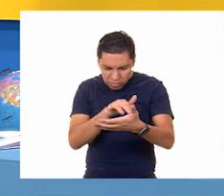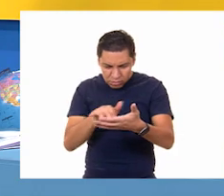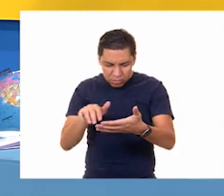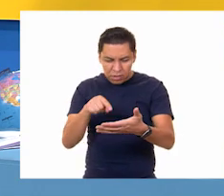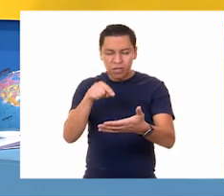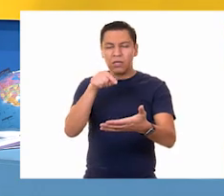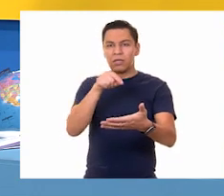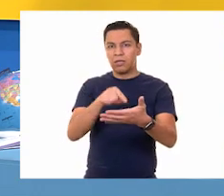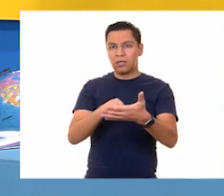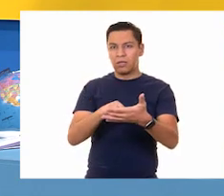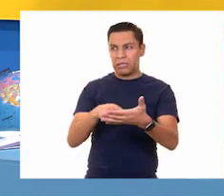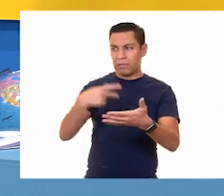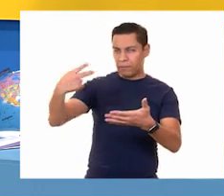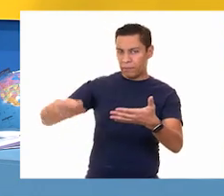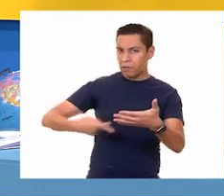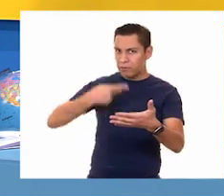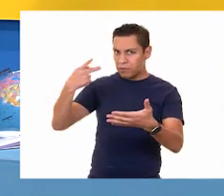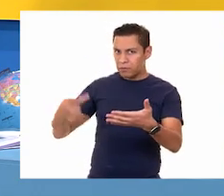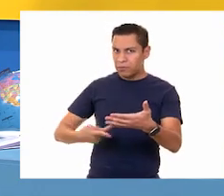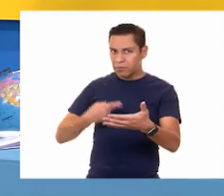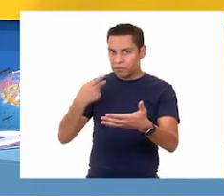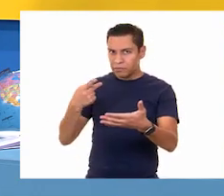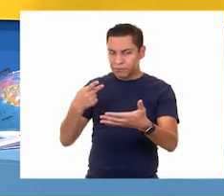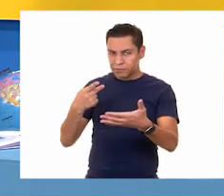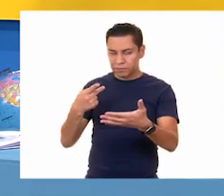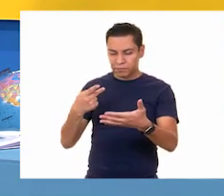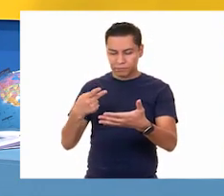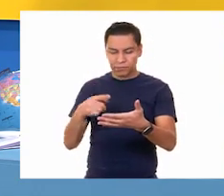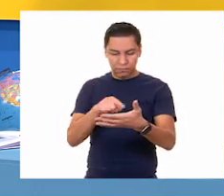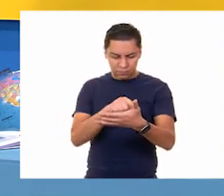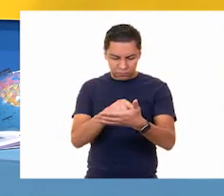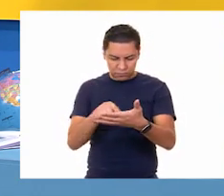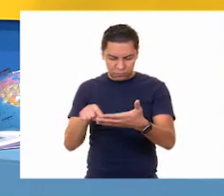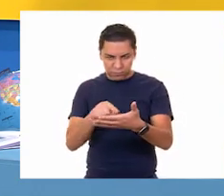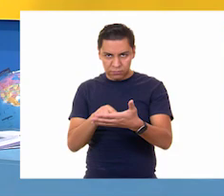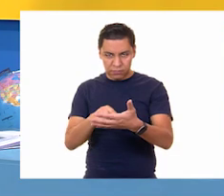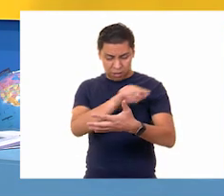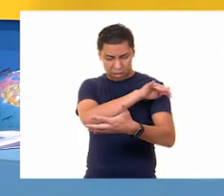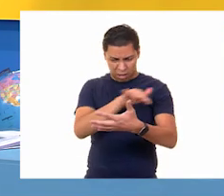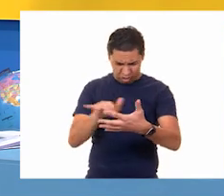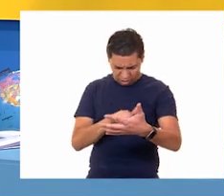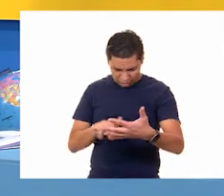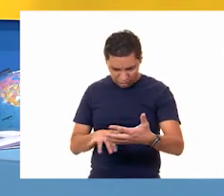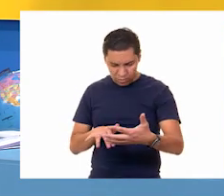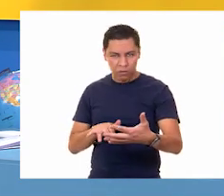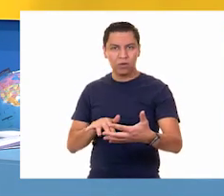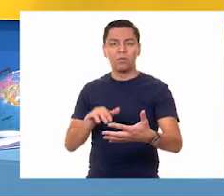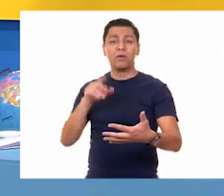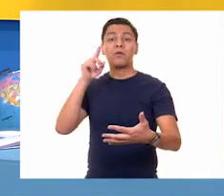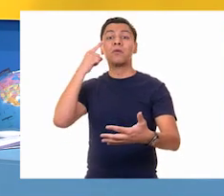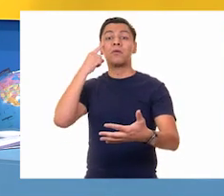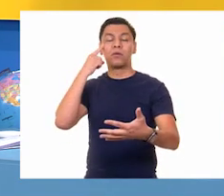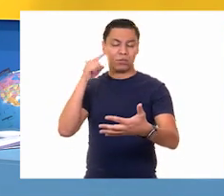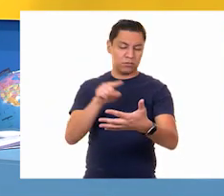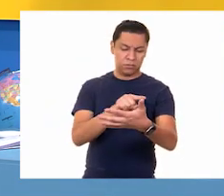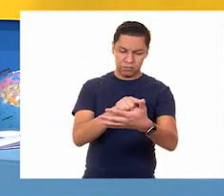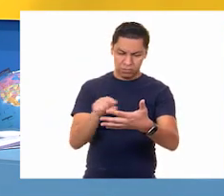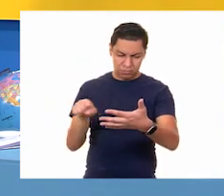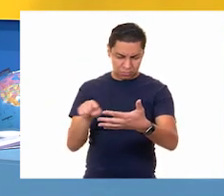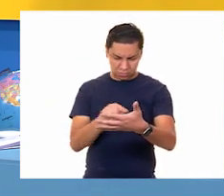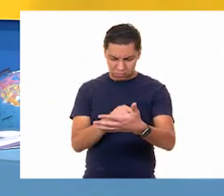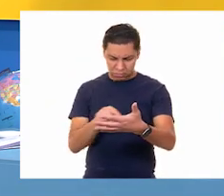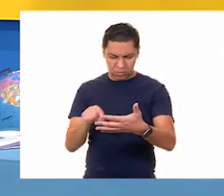preguntas específicas. No se trata de leerlo de principio a fin, sino de mirarlo de manera general para